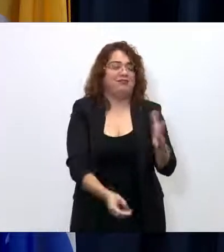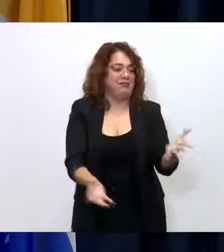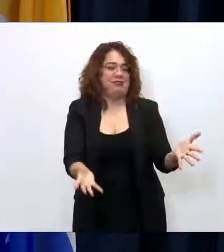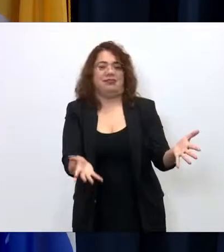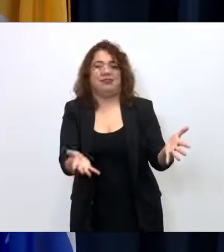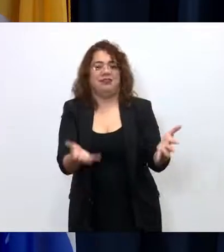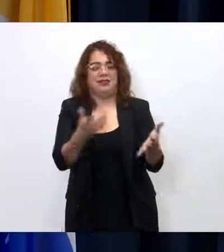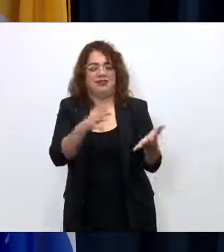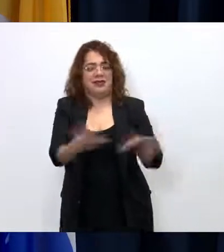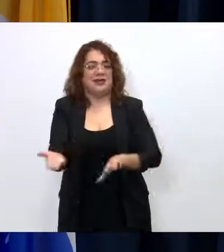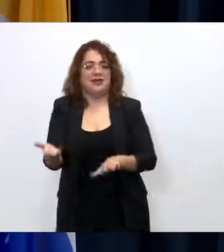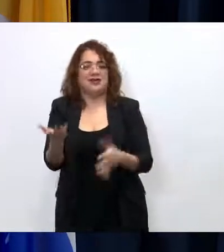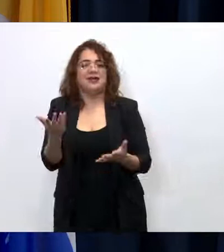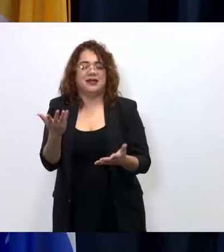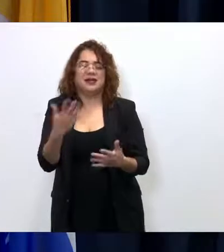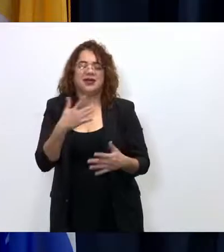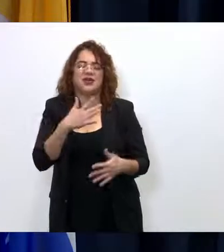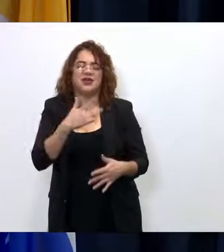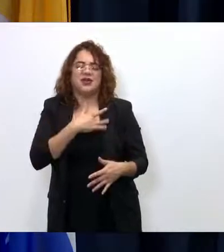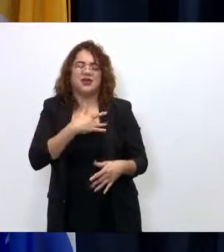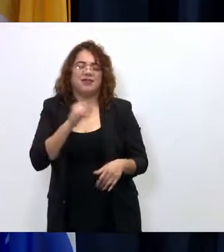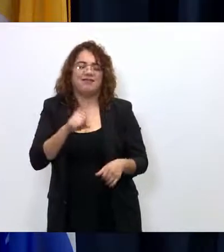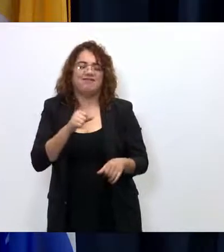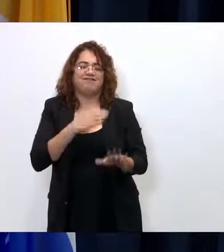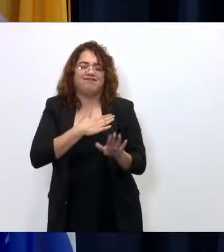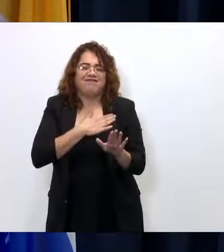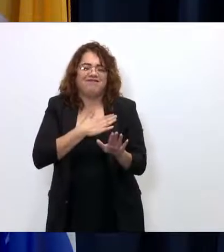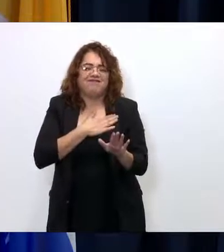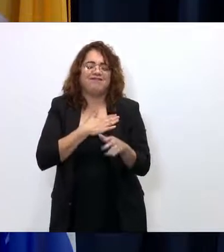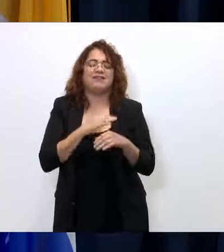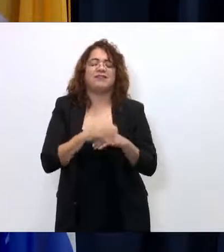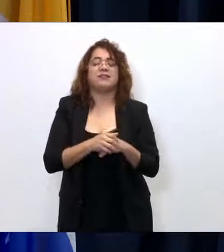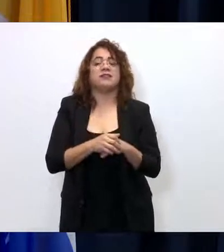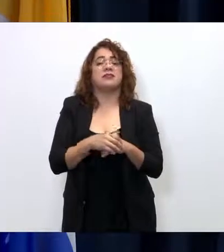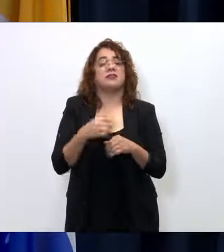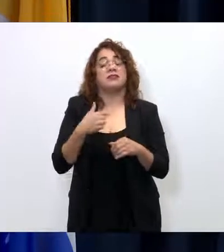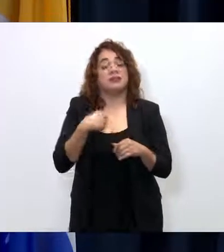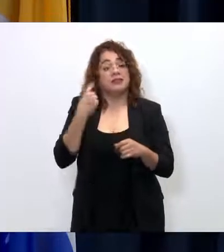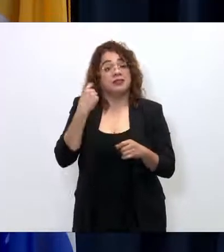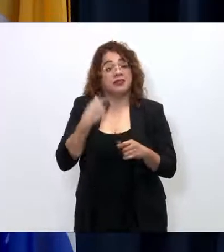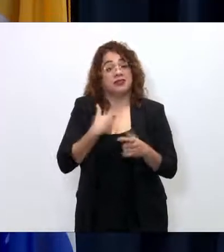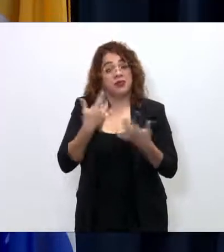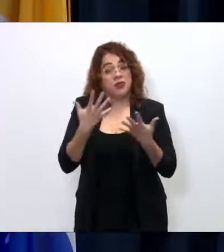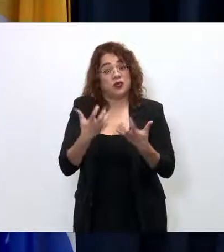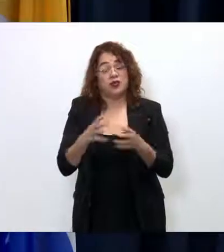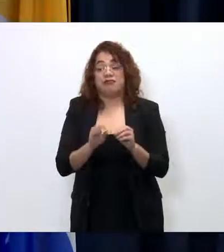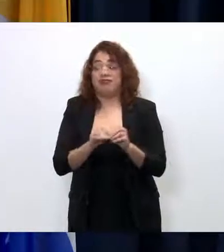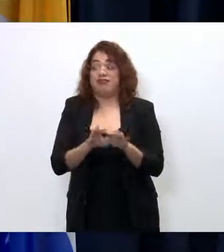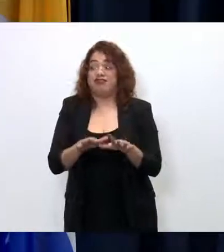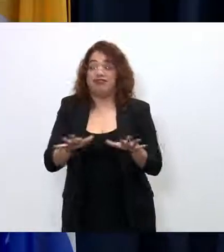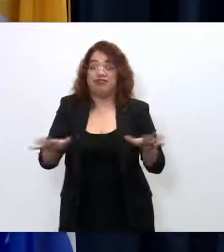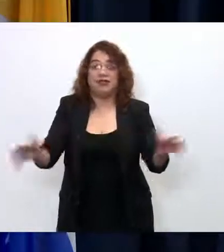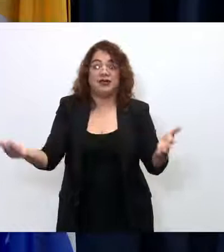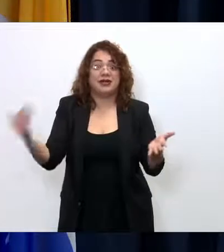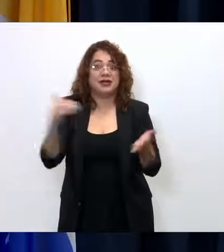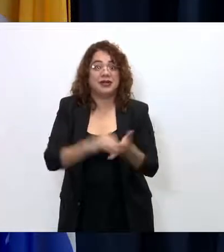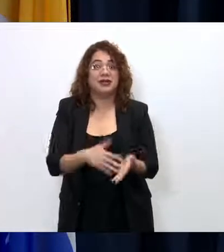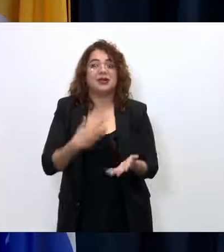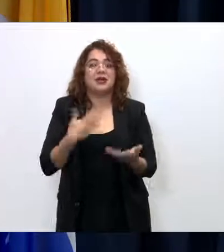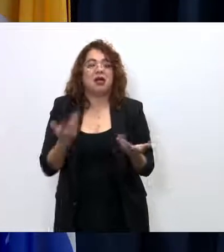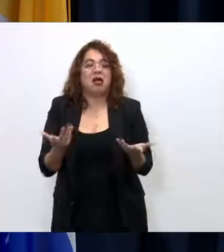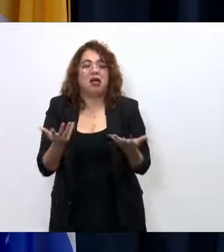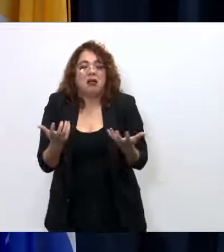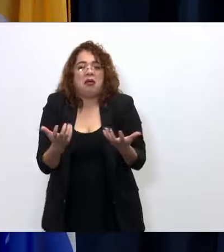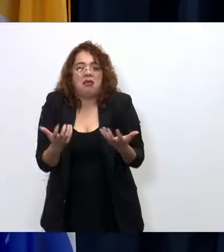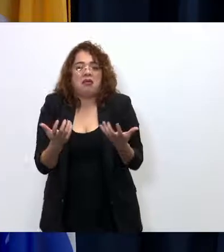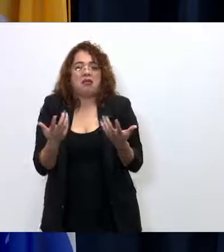tendencias continúan disminuyendo de manera constante, no queremos perder esa atracción y experimentar otro